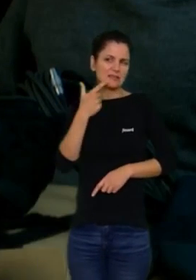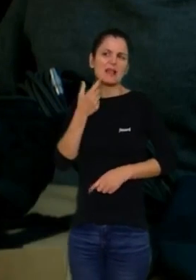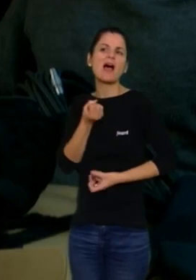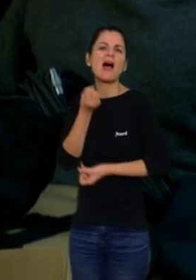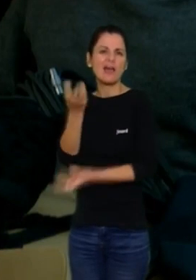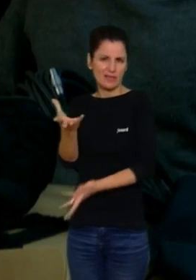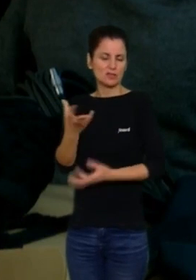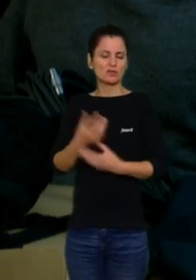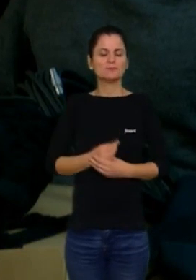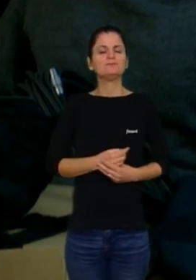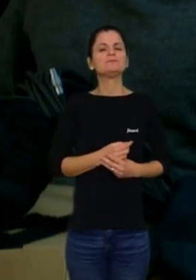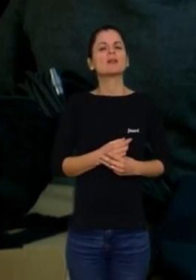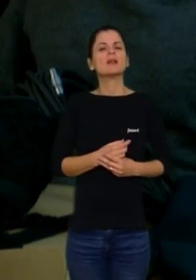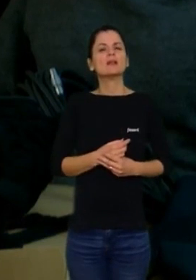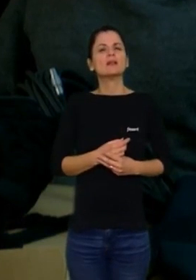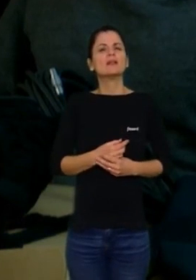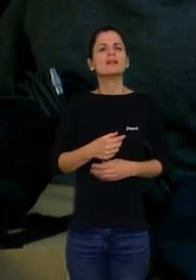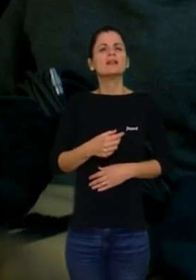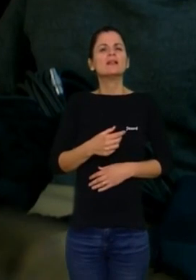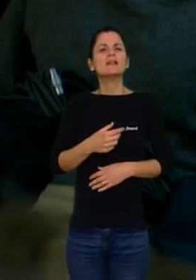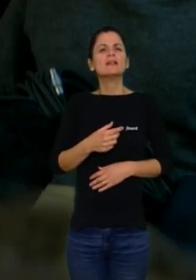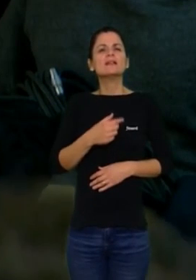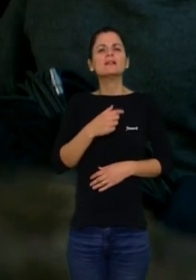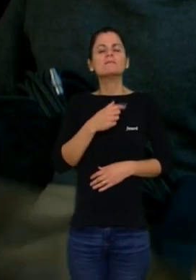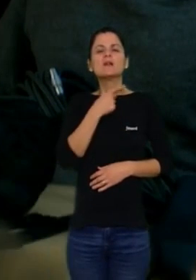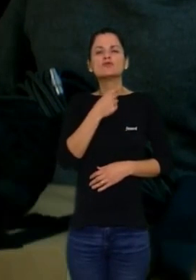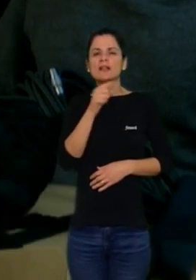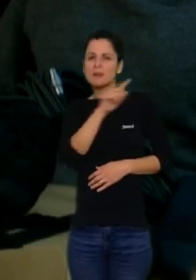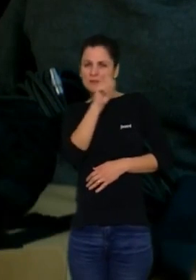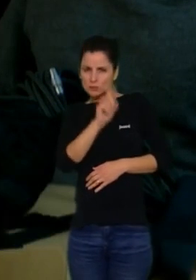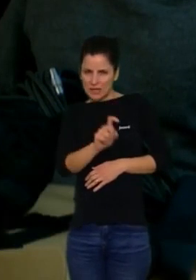Entonces, quisiera preguntarle si los hombres feministas lo hacen todo mejor.